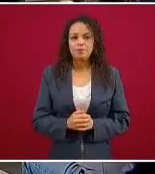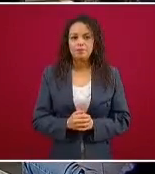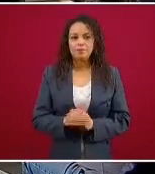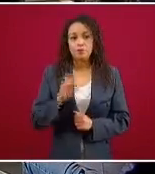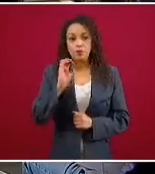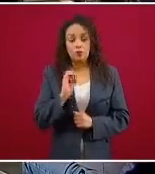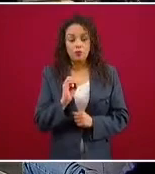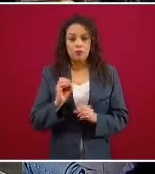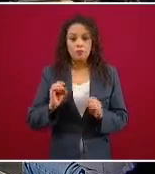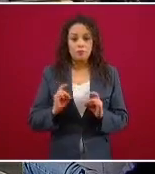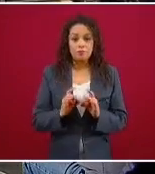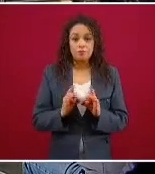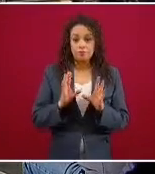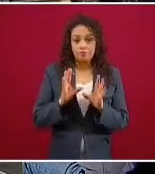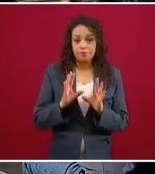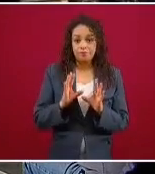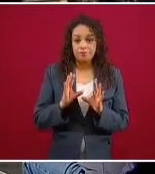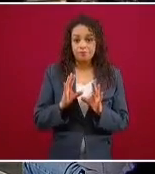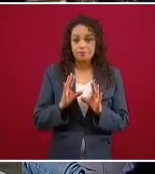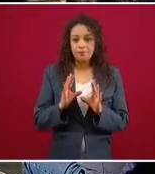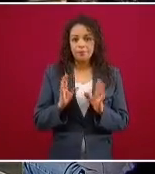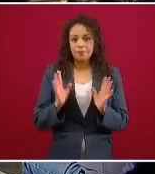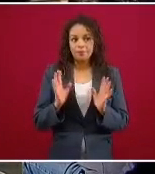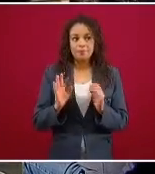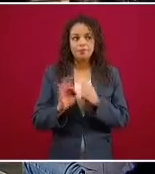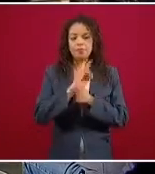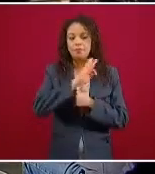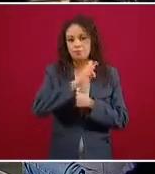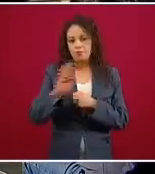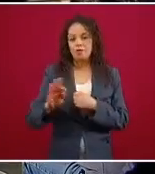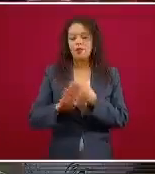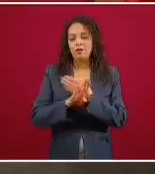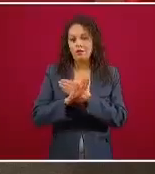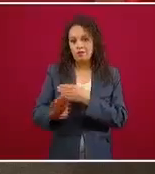se evita la caída mayor